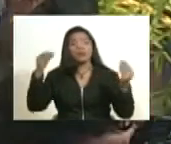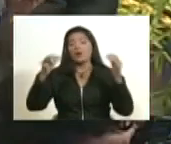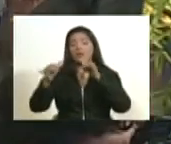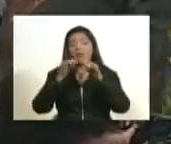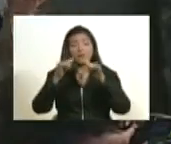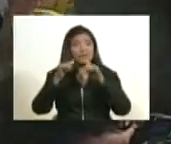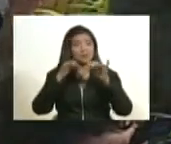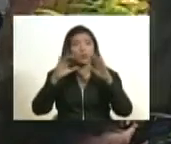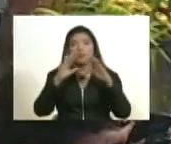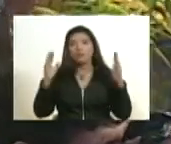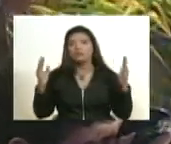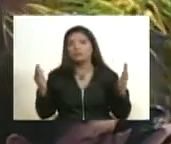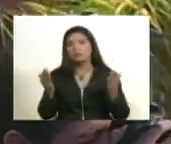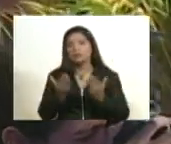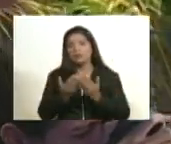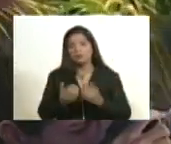mundial